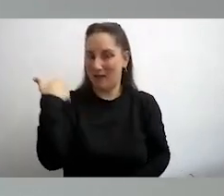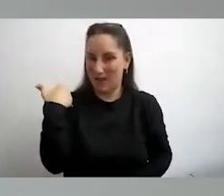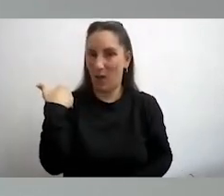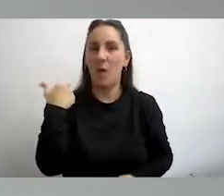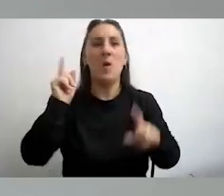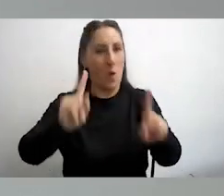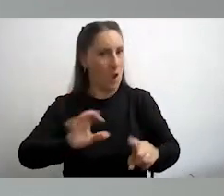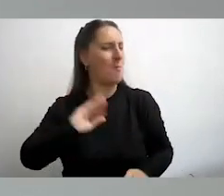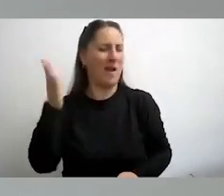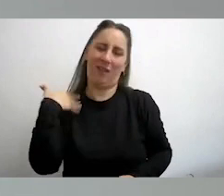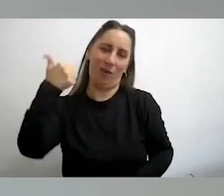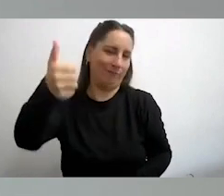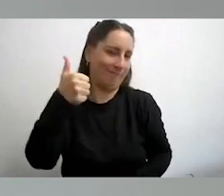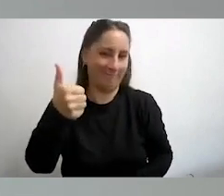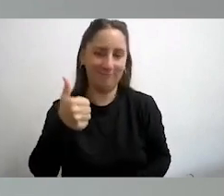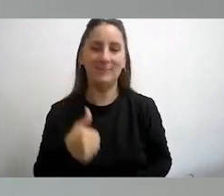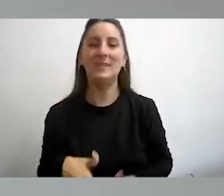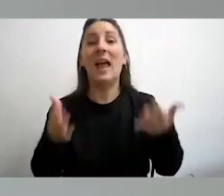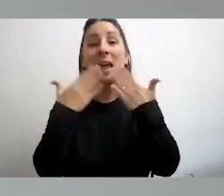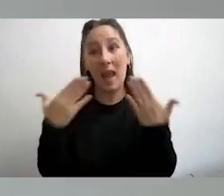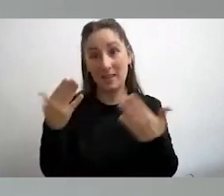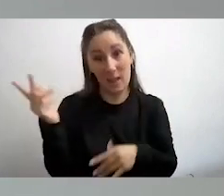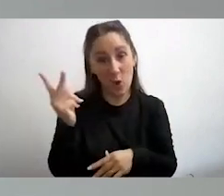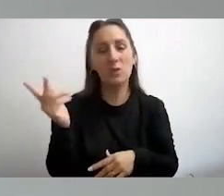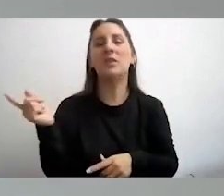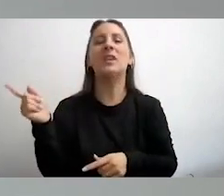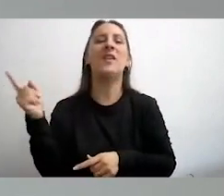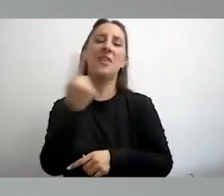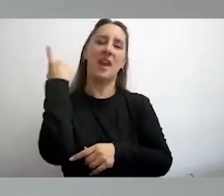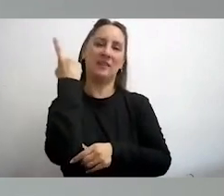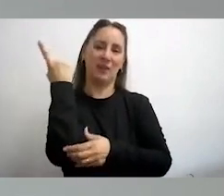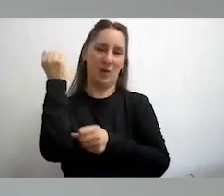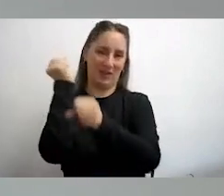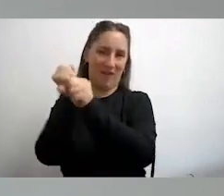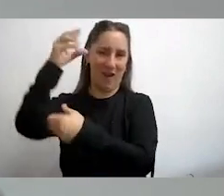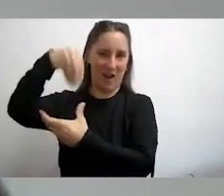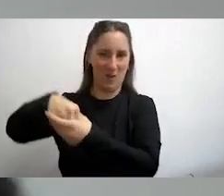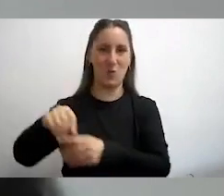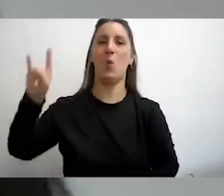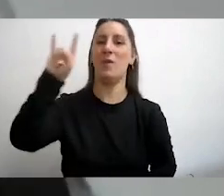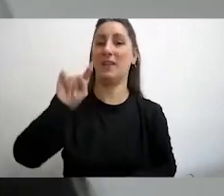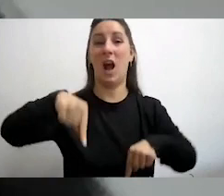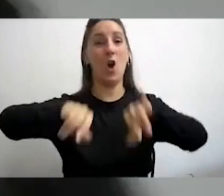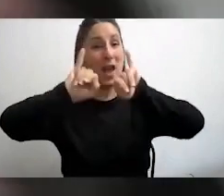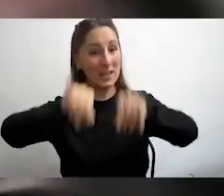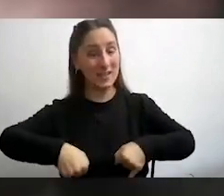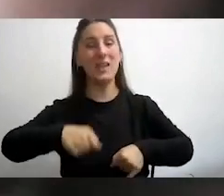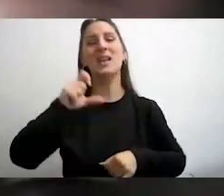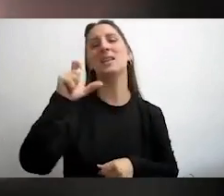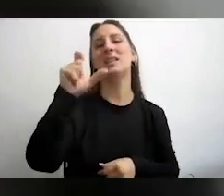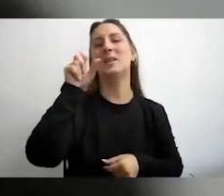tan buena. Así que agradecerles a ellos y a todos los directivos, obviamente, de la universidad. Ahora sí, paso a leerles un poquito